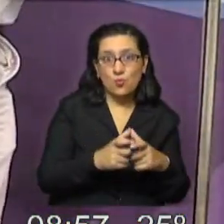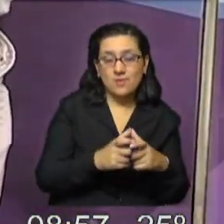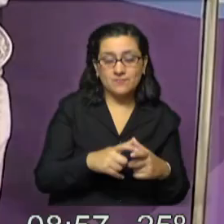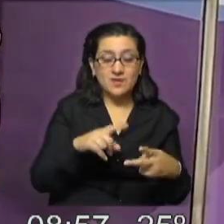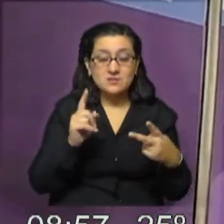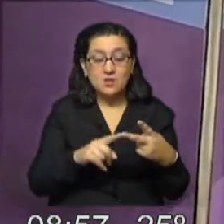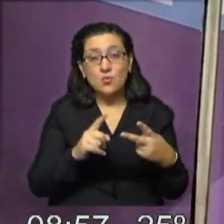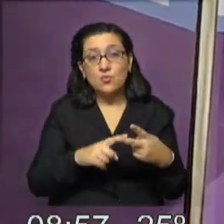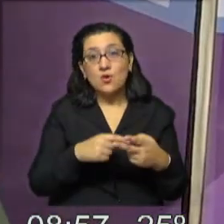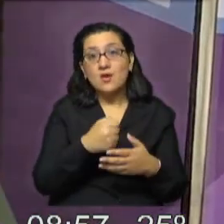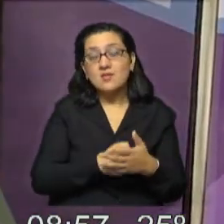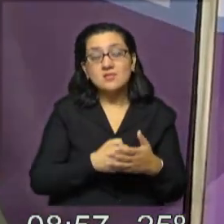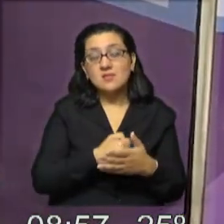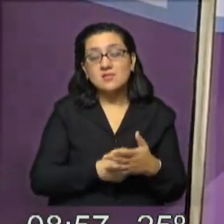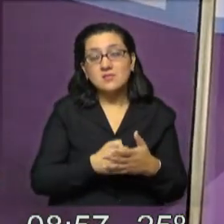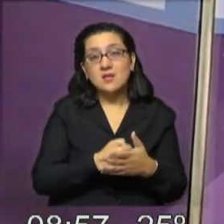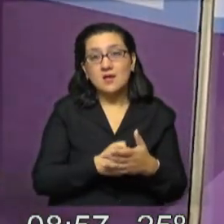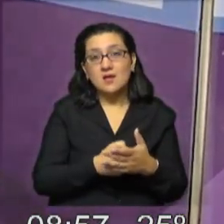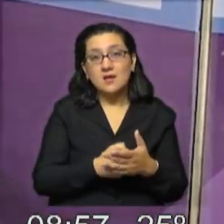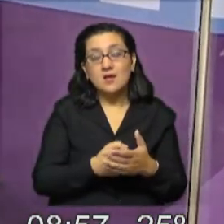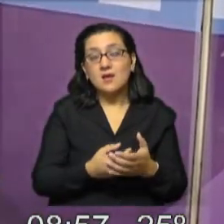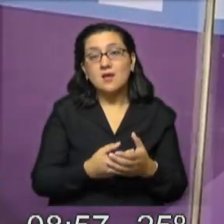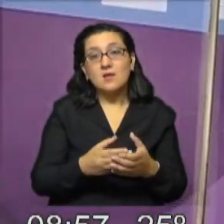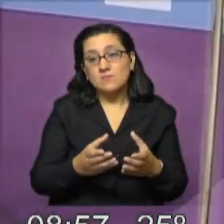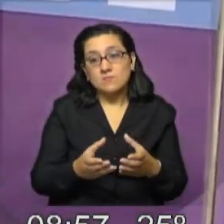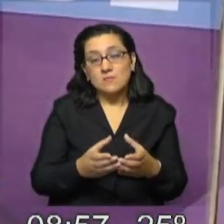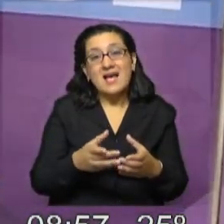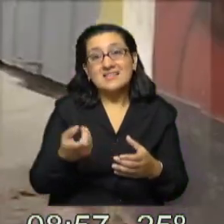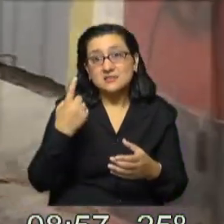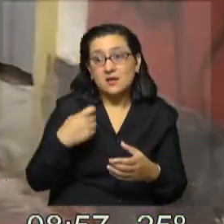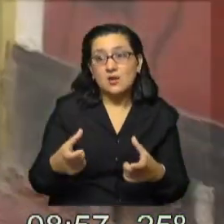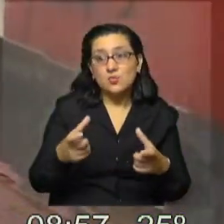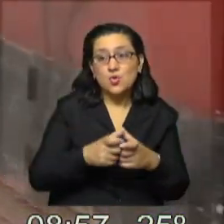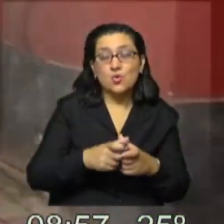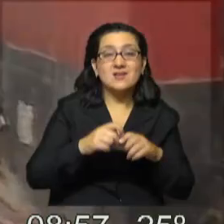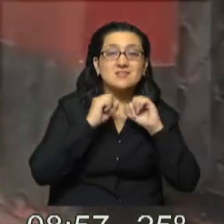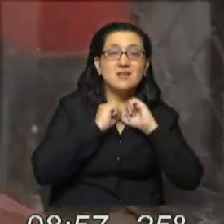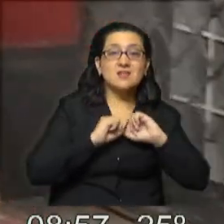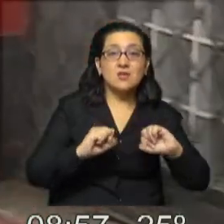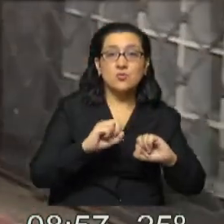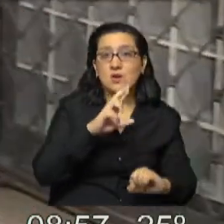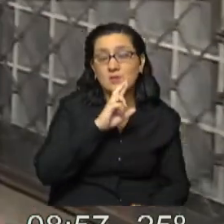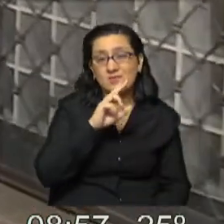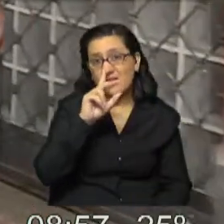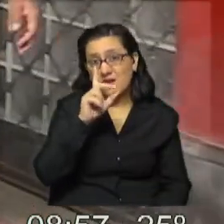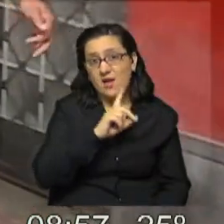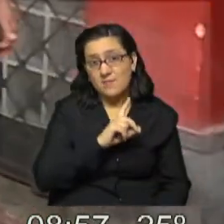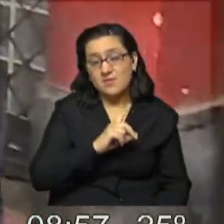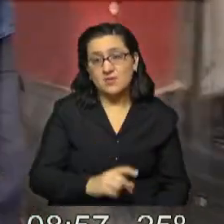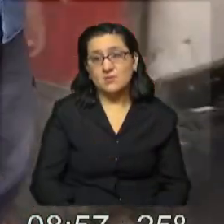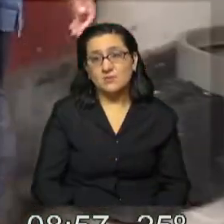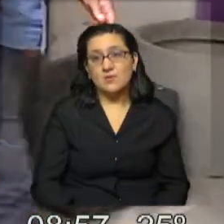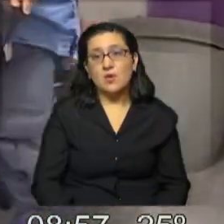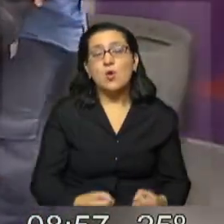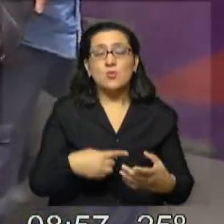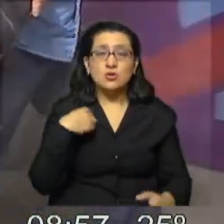Segundo, trata de enmarcar esto en el conjunto del movimiento sindical, por eso ayer la reunión con el secretariado y la respuesta inmediata del movimiento sindical,